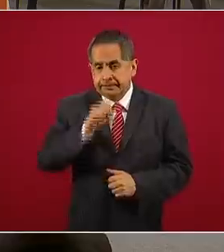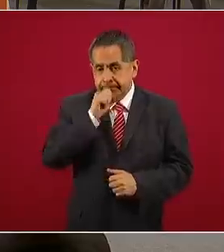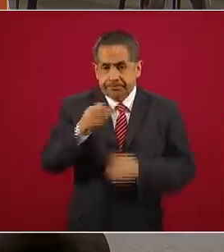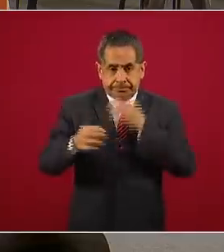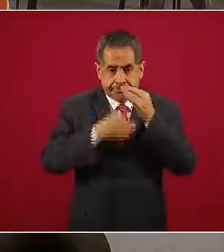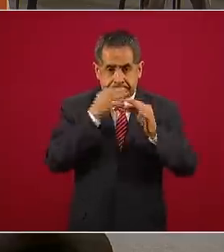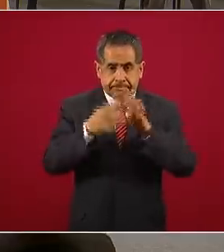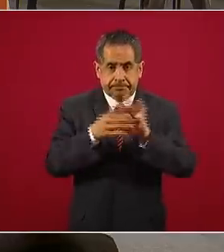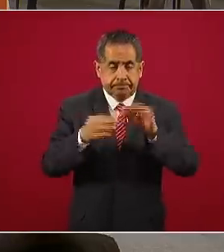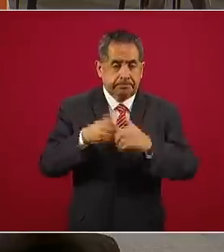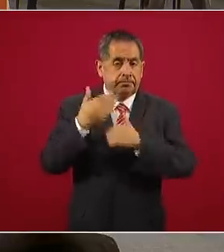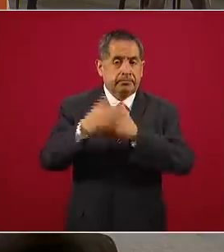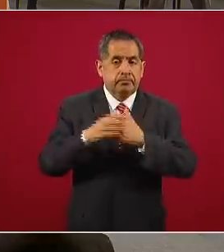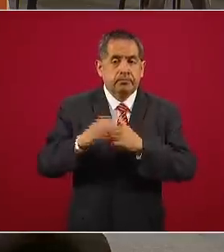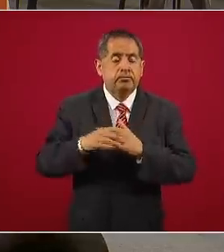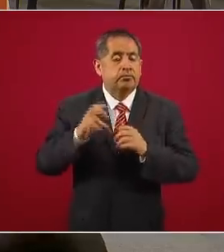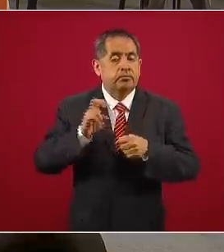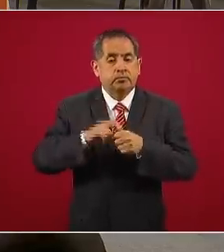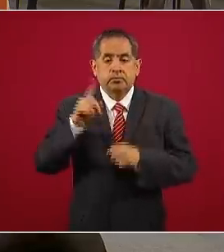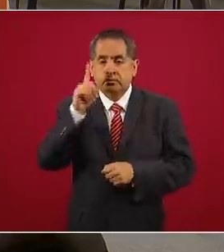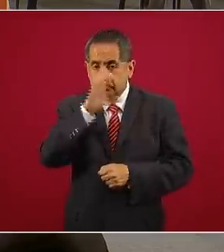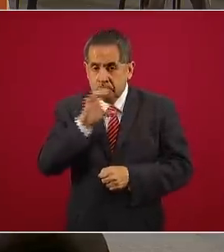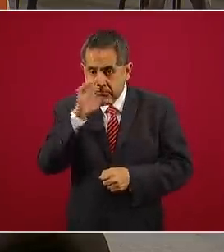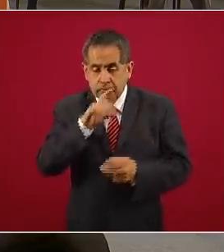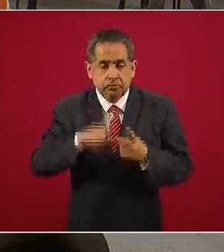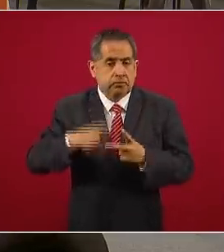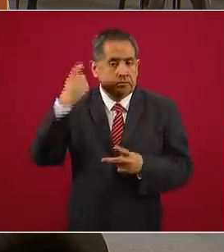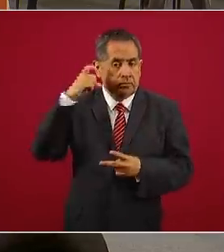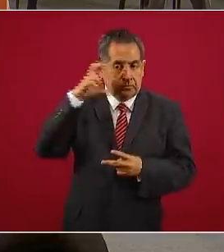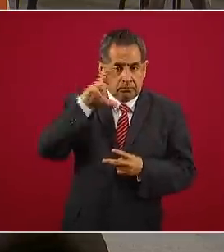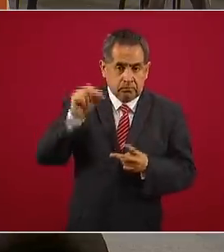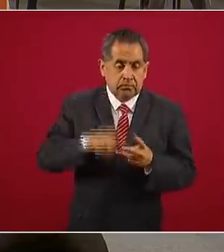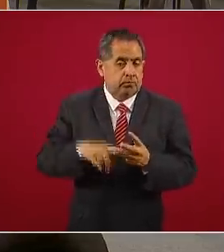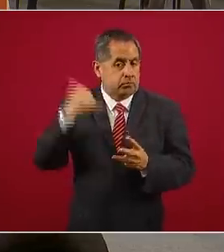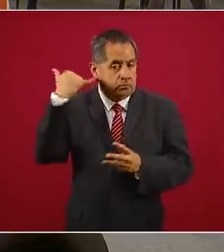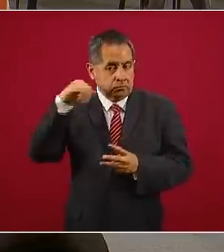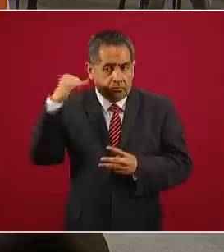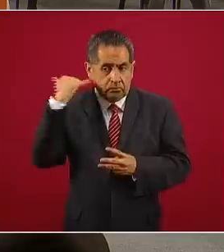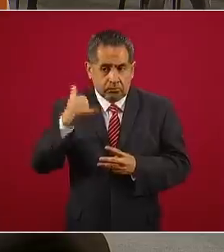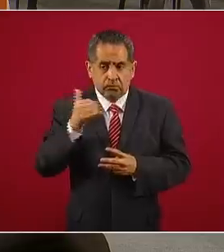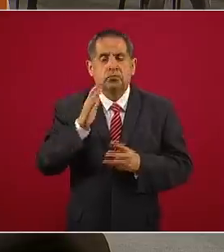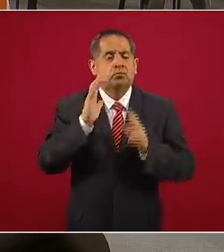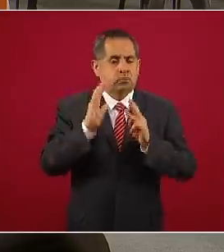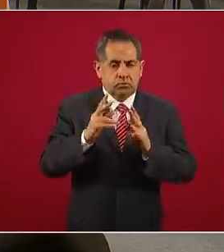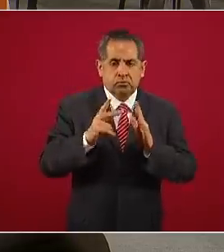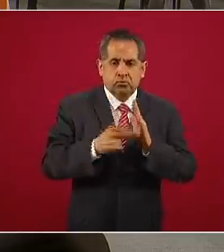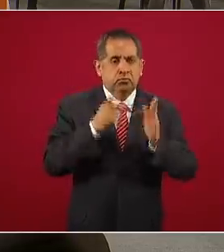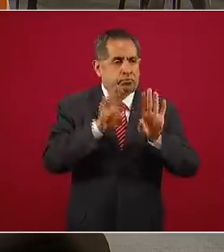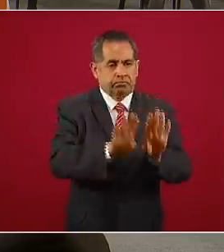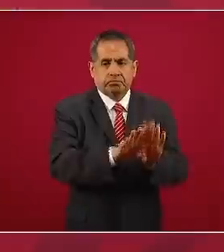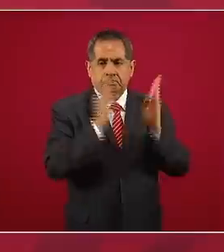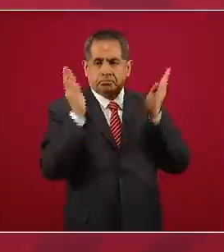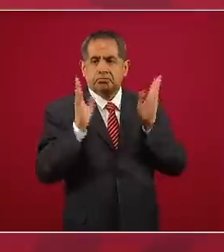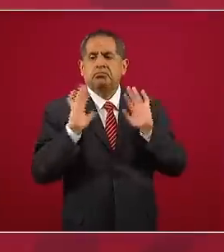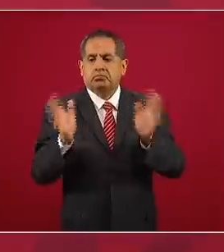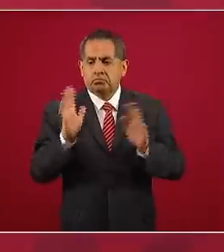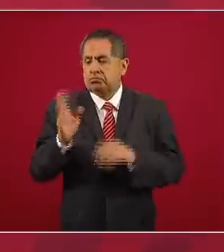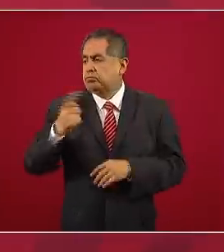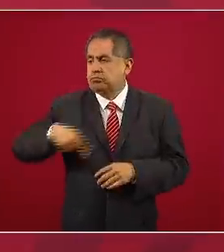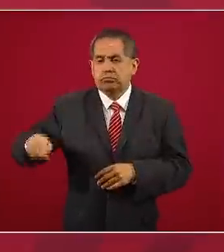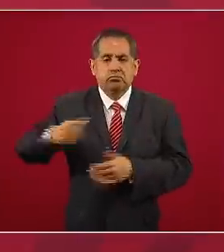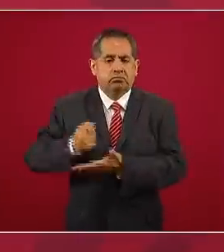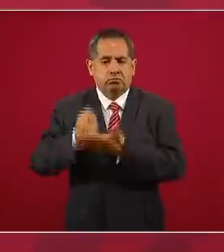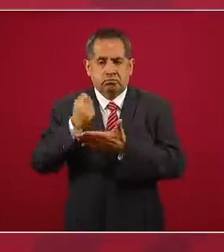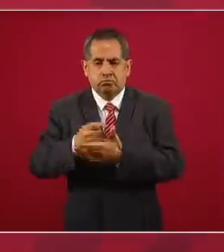que el crit aguascalientes el crit quintana roo y el crit yucatán ya regresaron a sus operaciones normales por